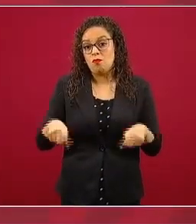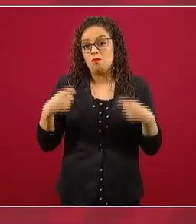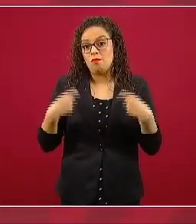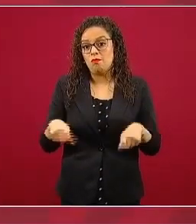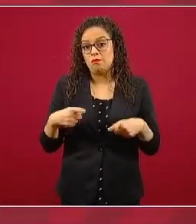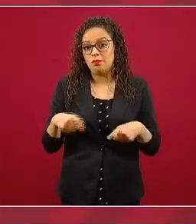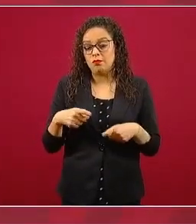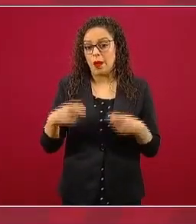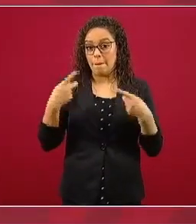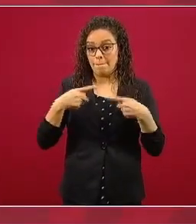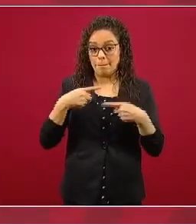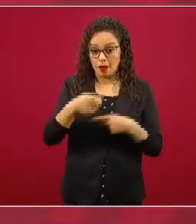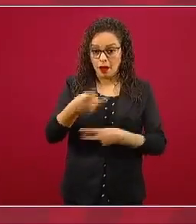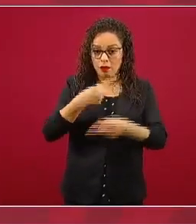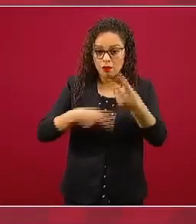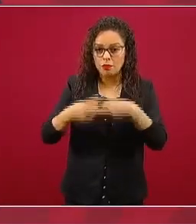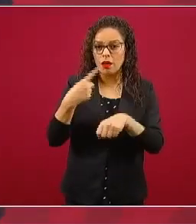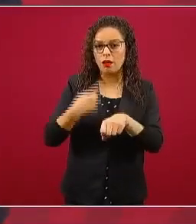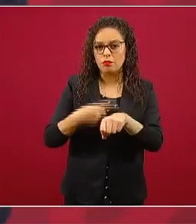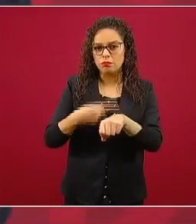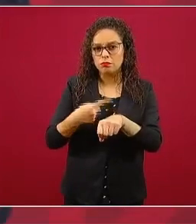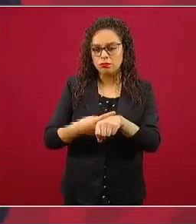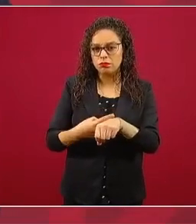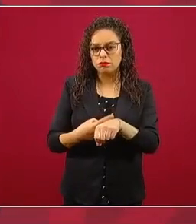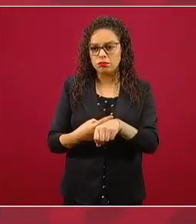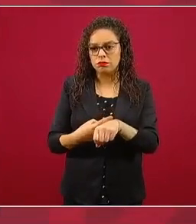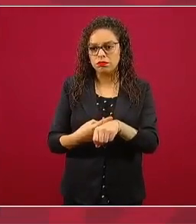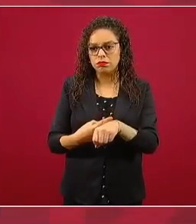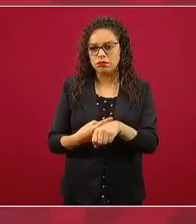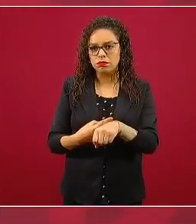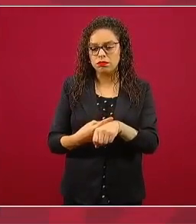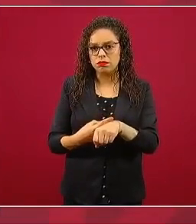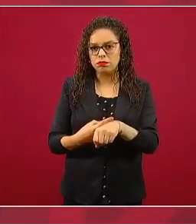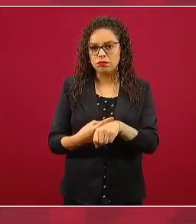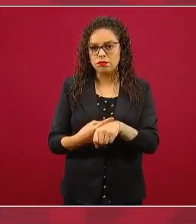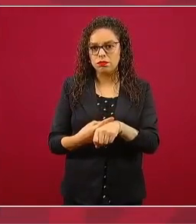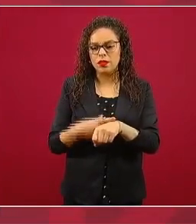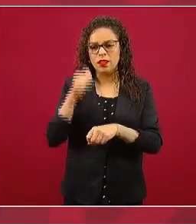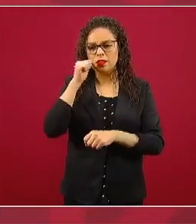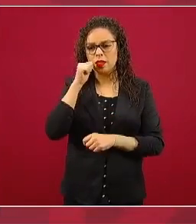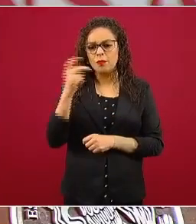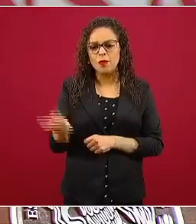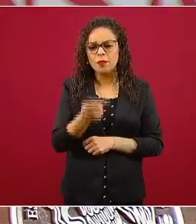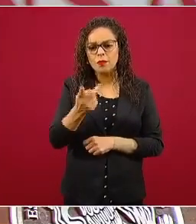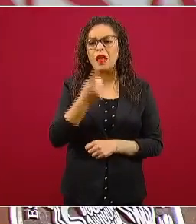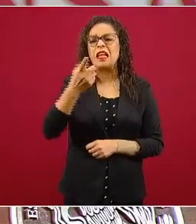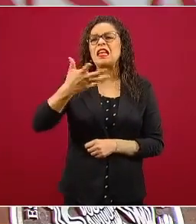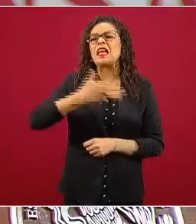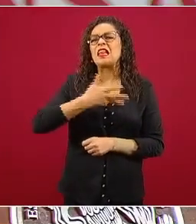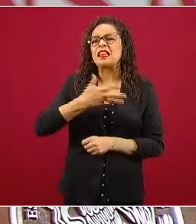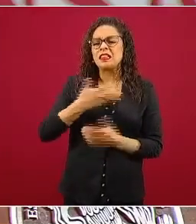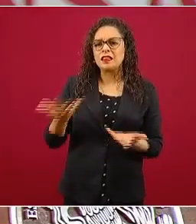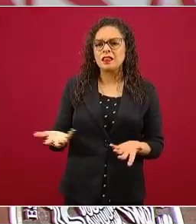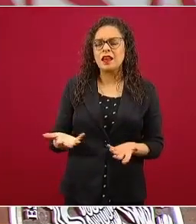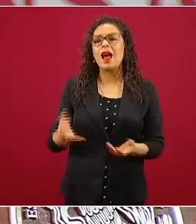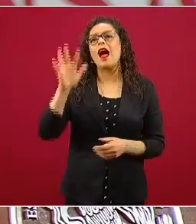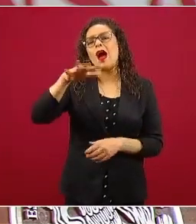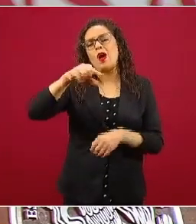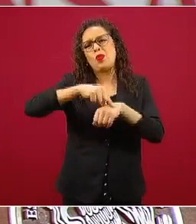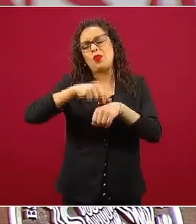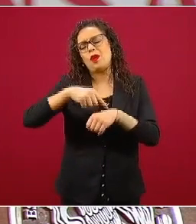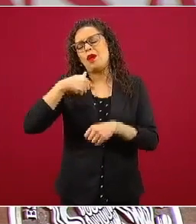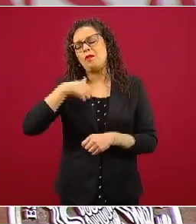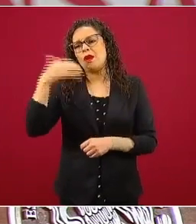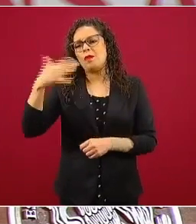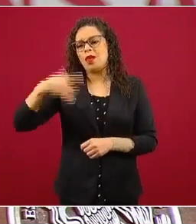y lo primero que hacían era preguntarle: ¿qué tienes? No, pues es que me duele acá, doctor.